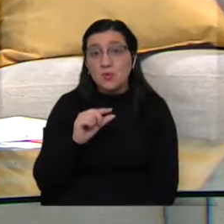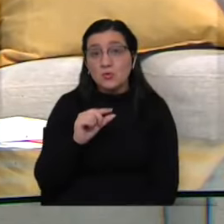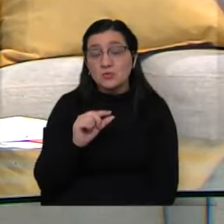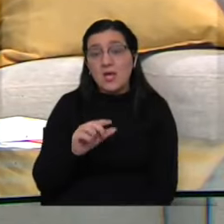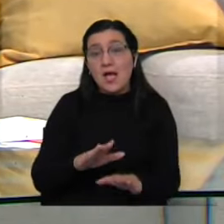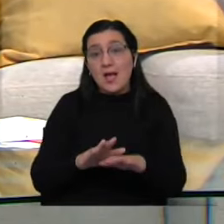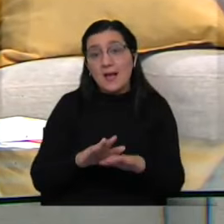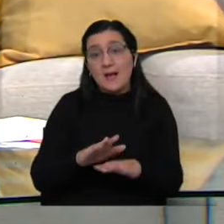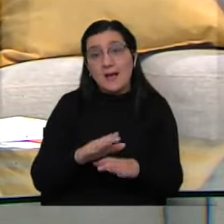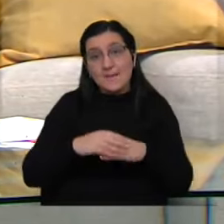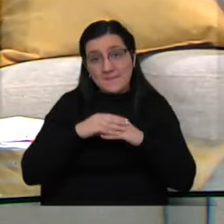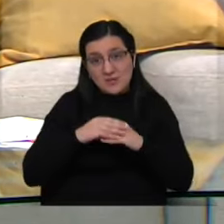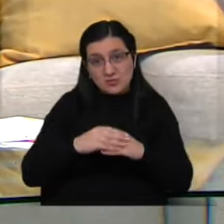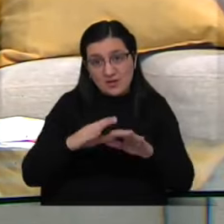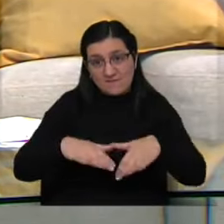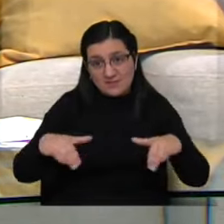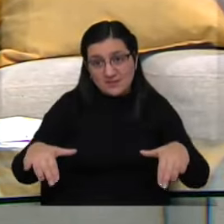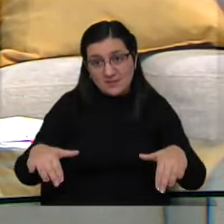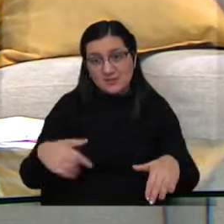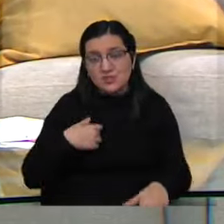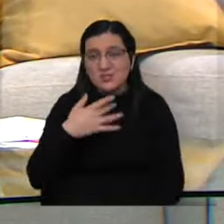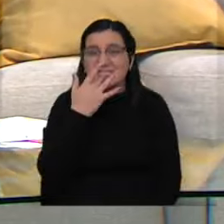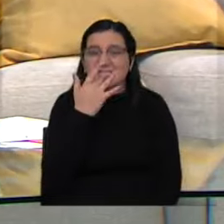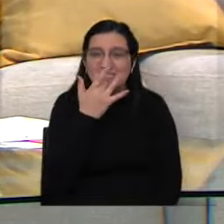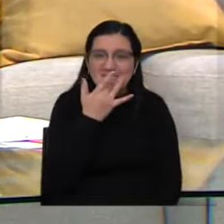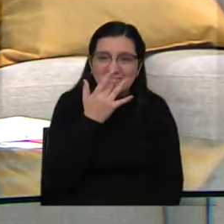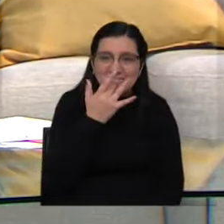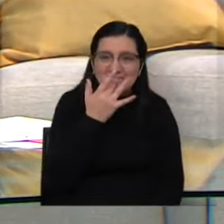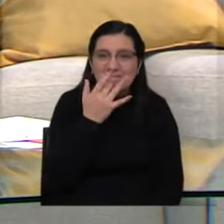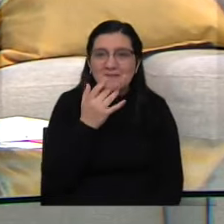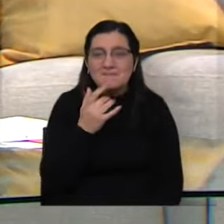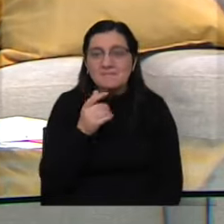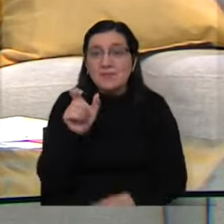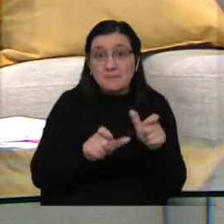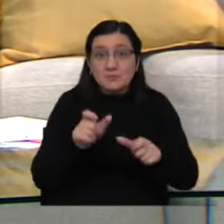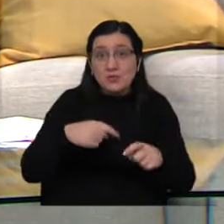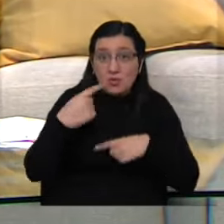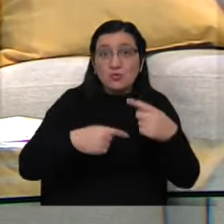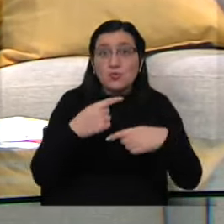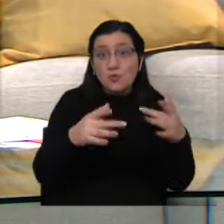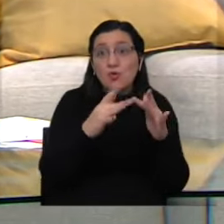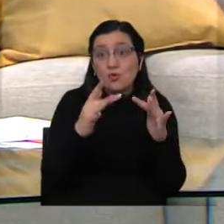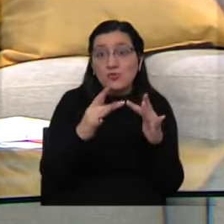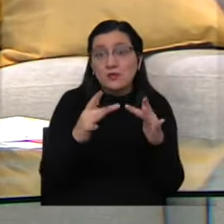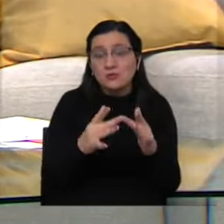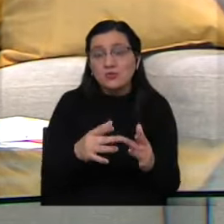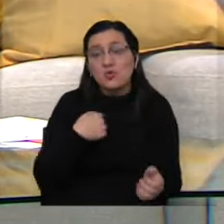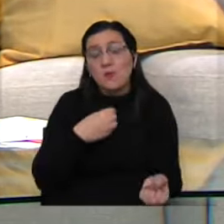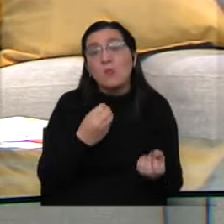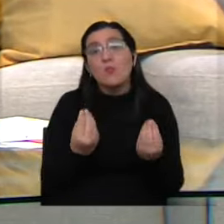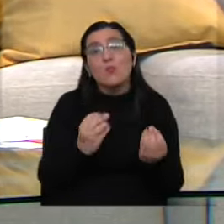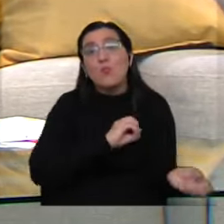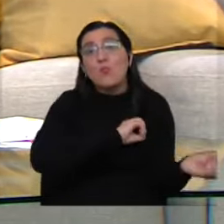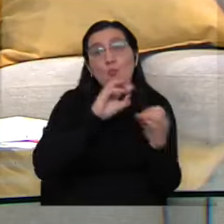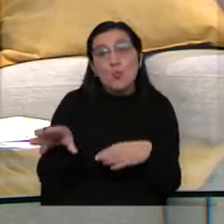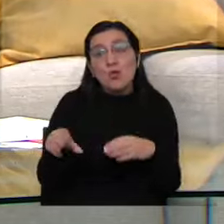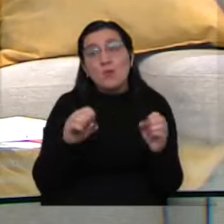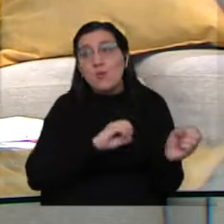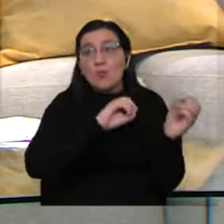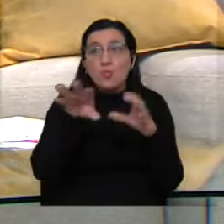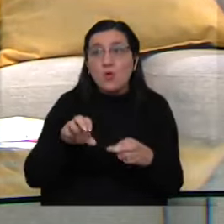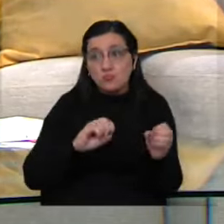eh Y la verdad que me muero la envidia de la gente que que sigue con esos contactos me mudé muchas veces y y sé que